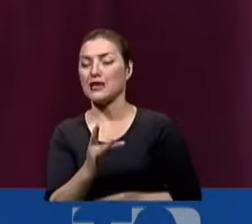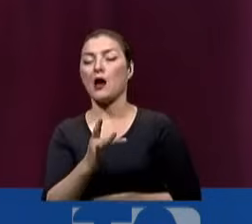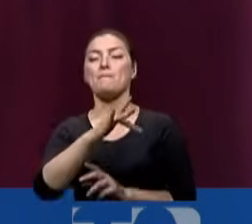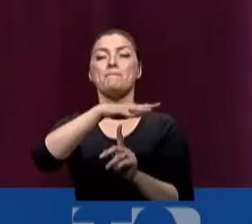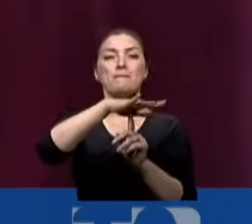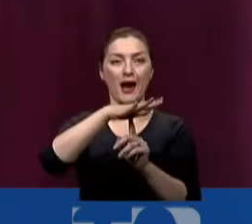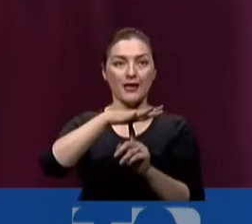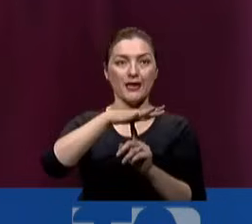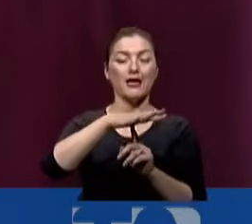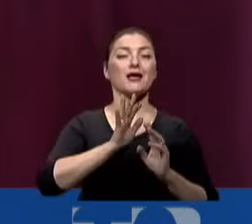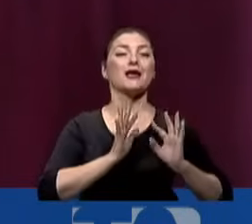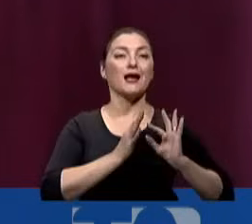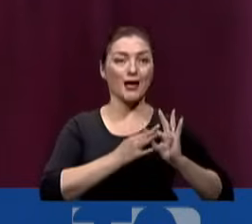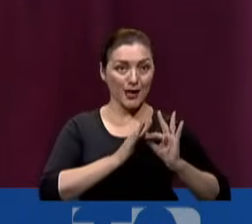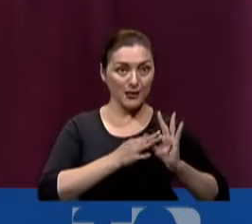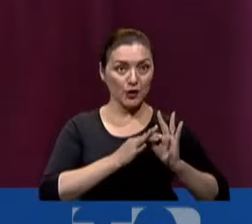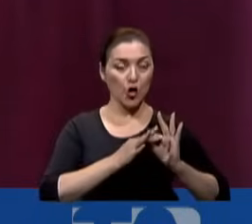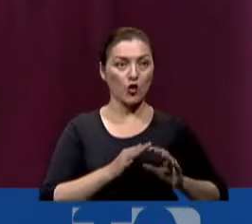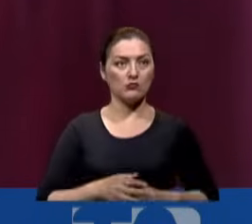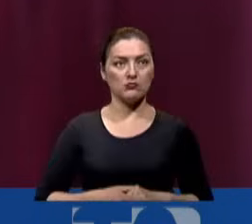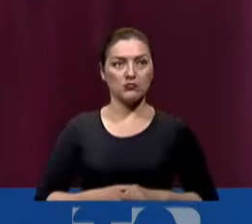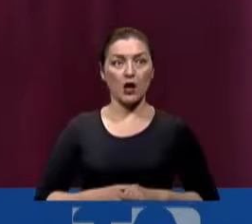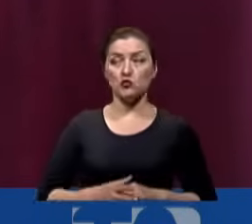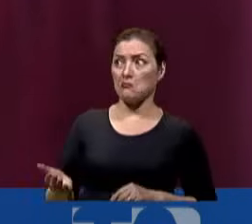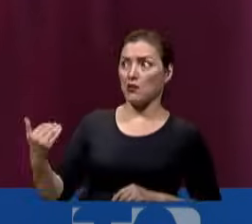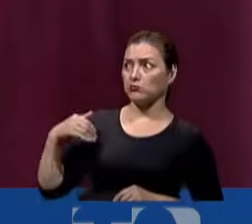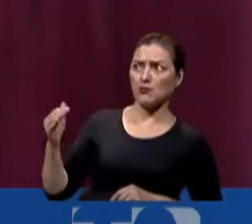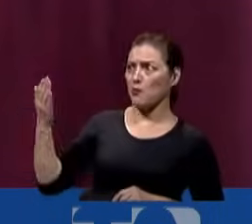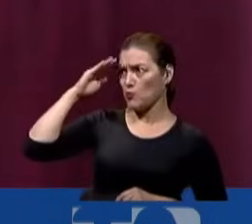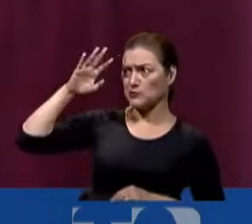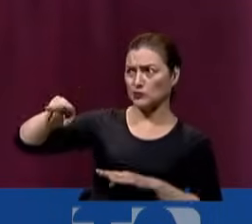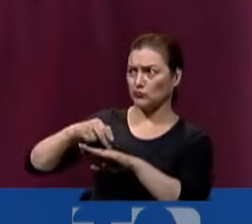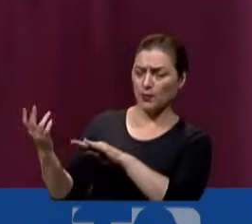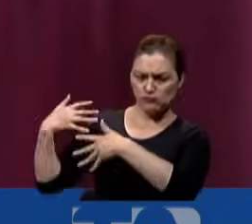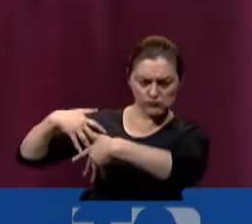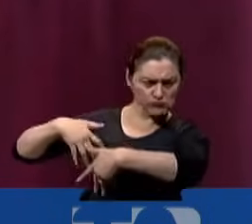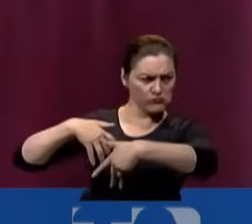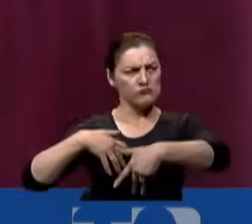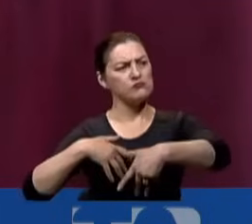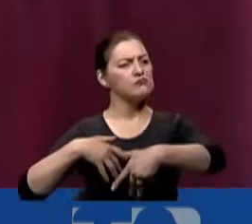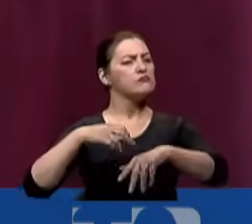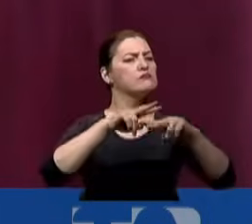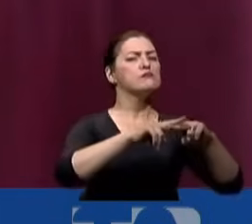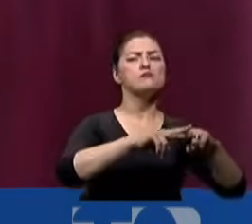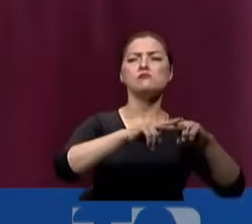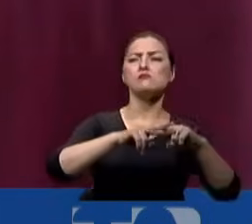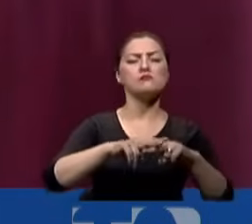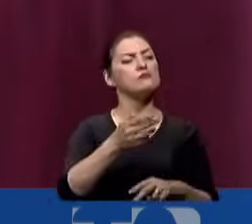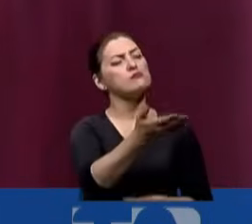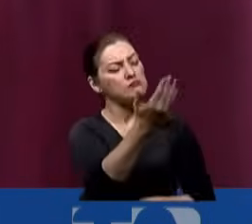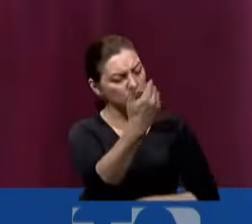parque de San José de Morán. Es por eso que acude inmediatamente la Policía Nacional verificando en ese